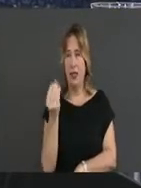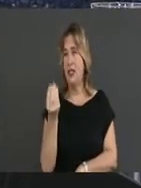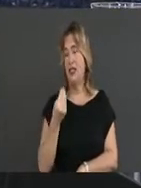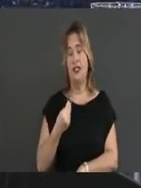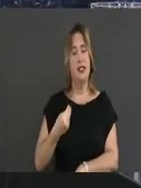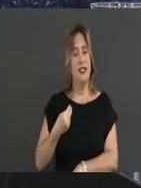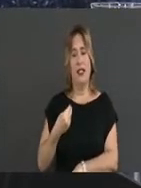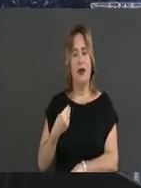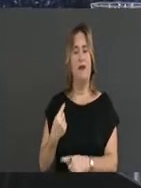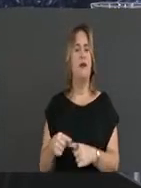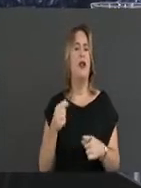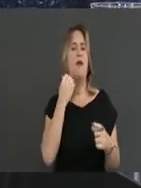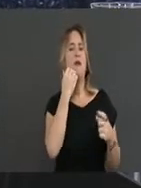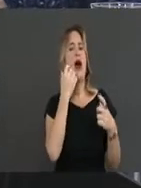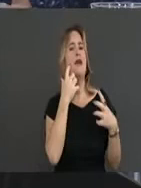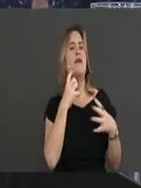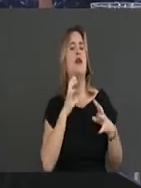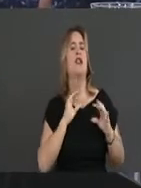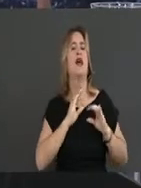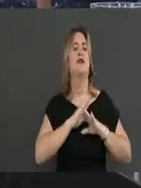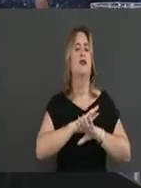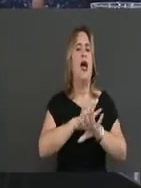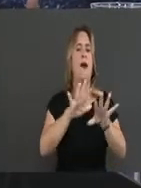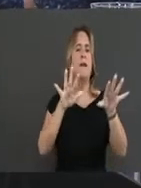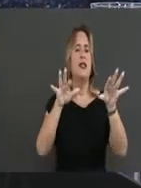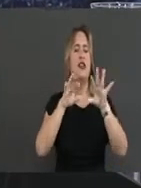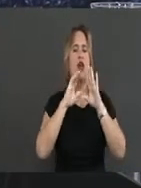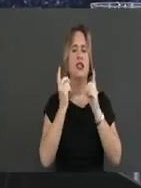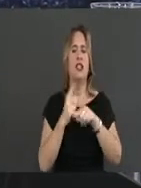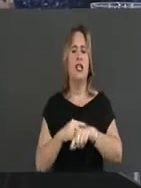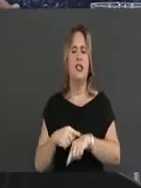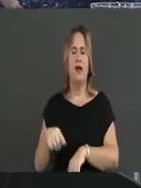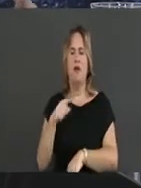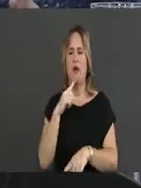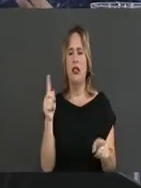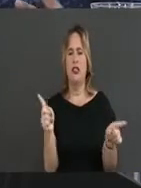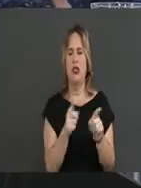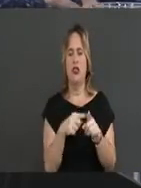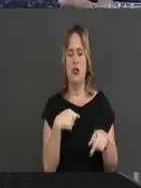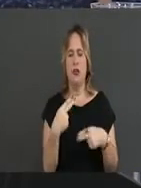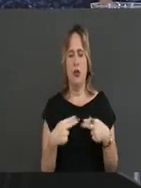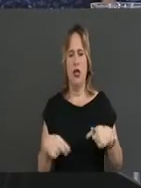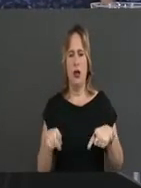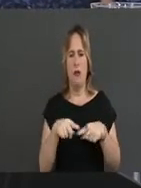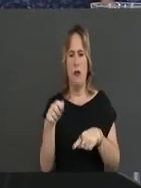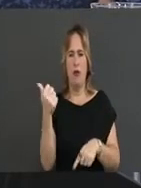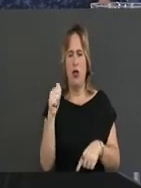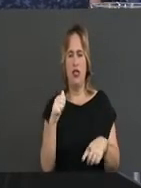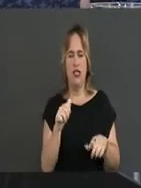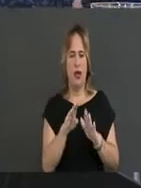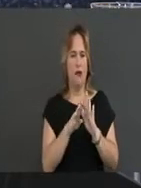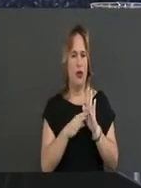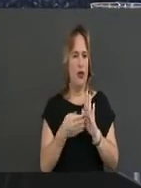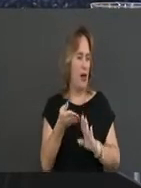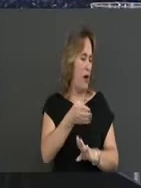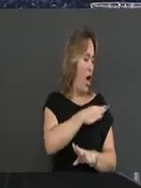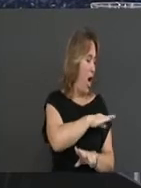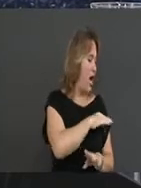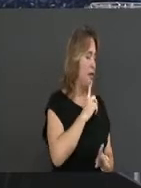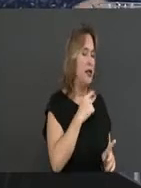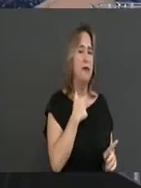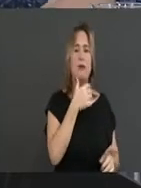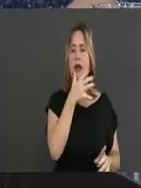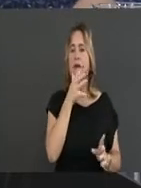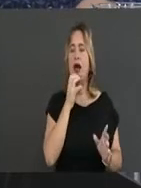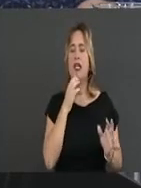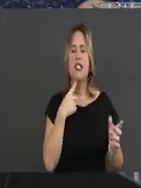perdona. Pero lo más importante es que hemos dado una visión hasta este minuto y un resumen de lo que hemos tocado en los 10 programas anteriores, y yo creo que